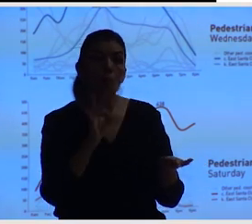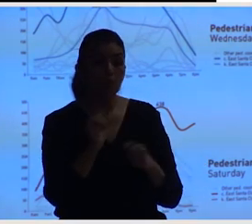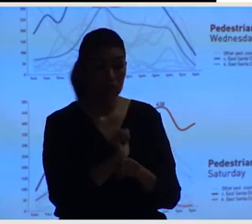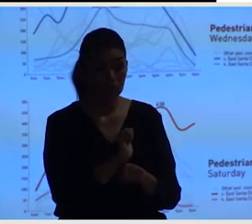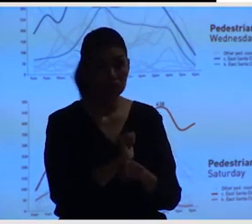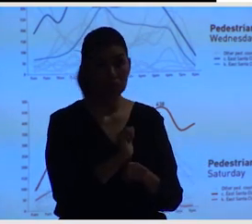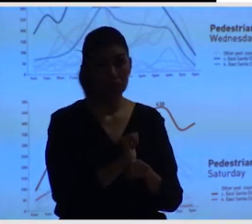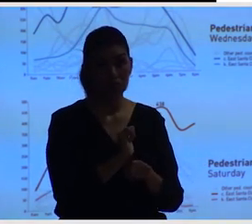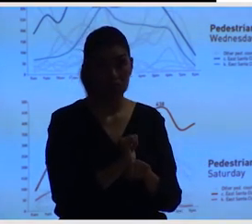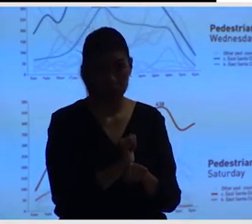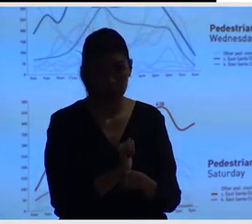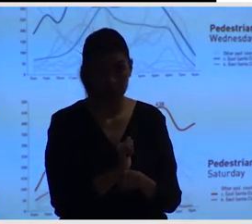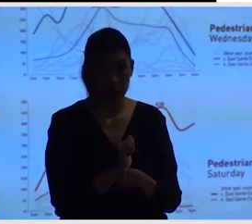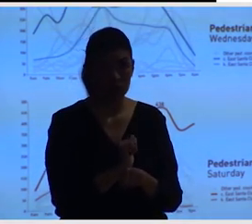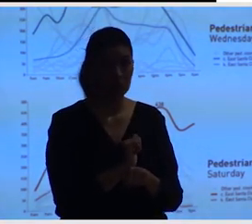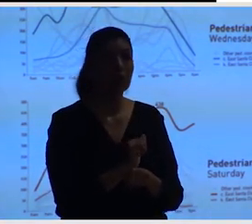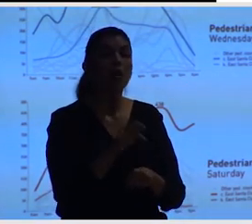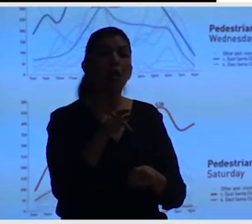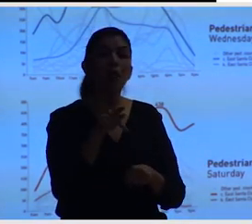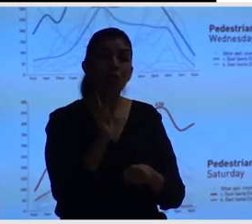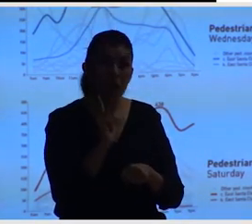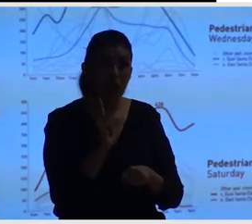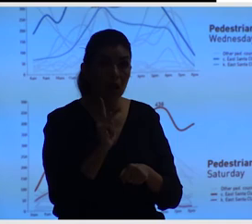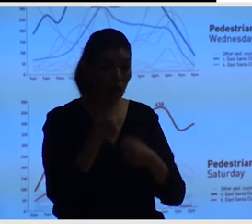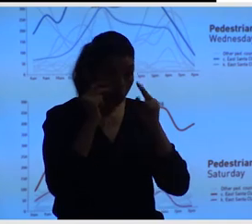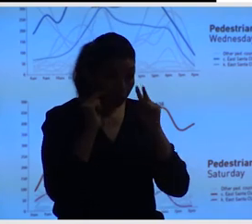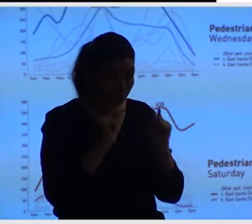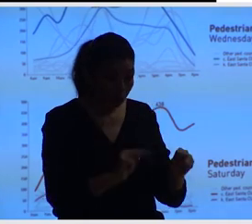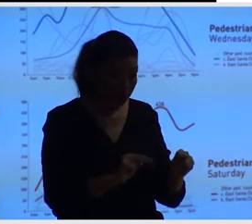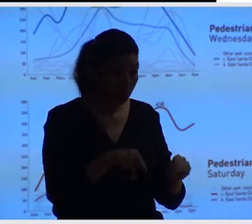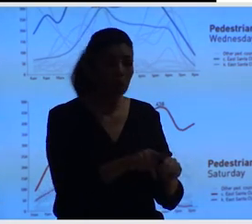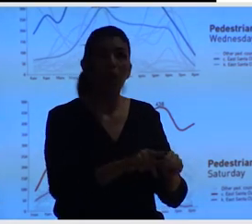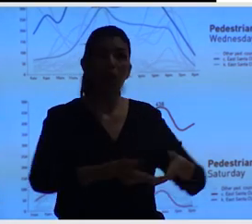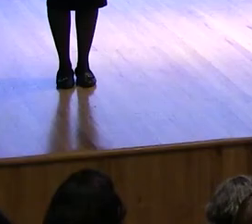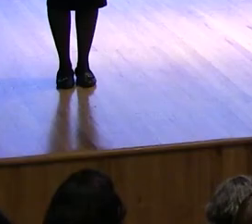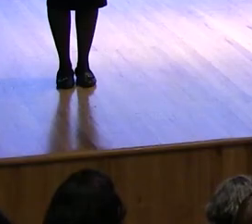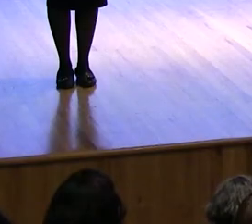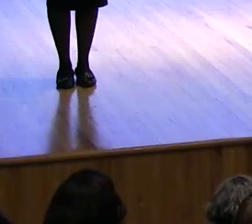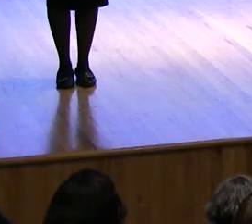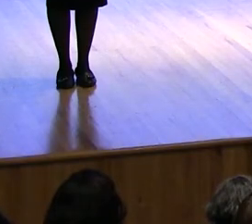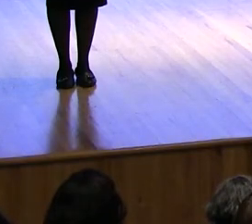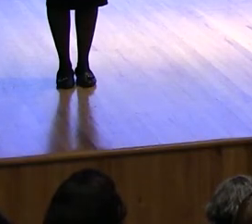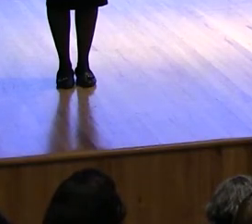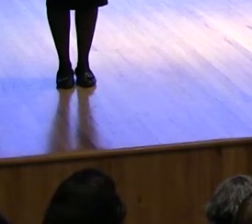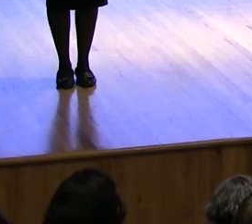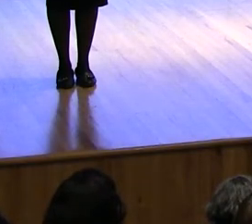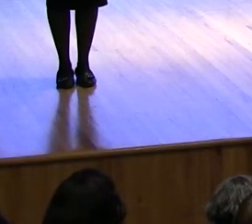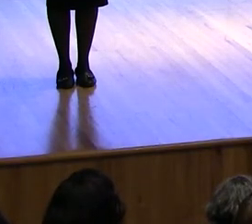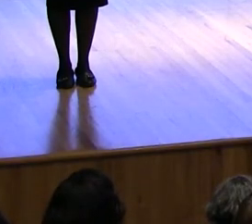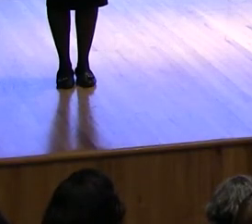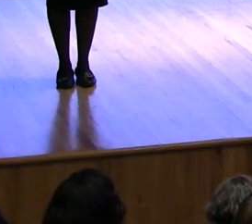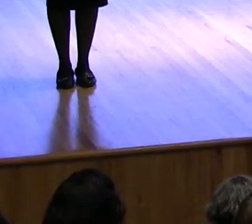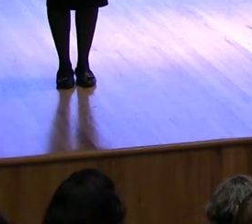los peatones tenían solo el 10% del espacio. Cuando tú se le entregas una información así a la prensa, esto tiene un impacto bastante